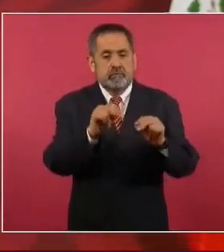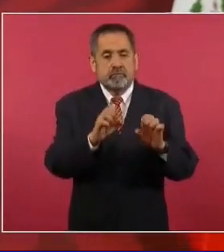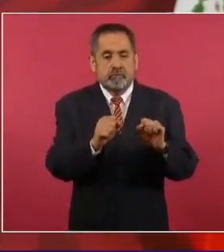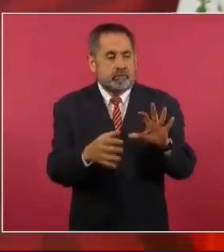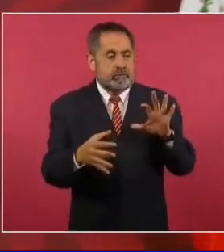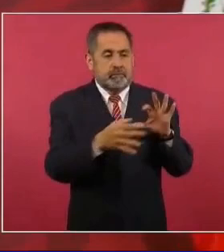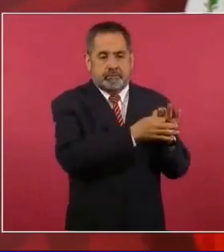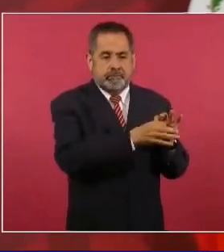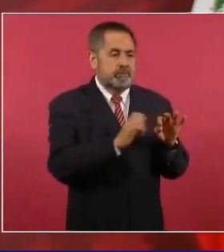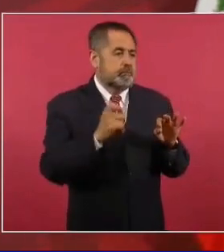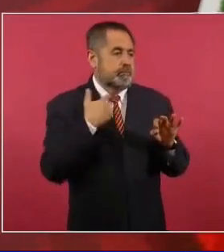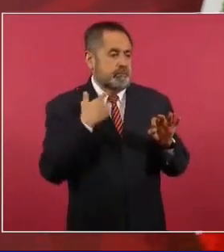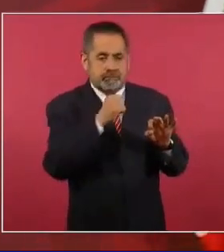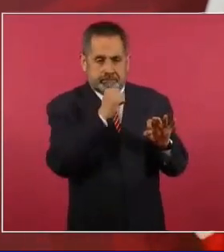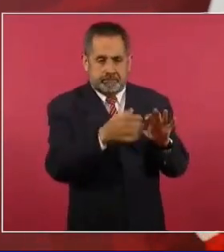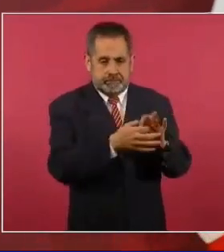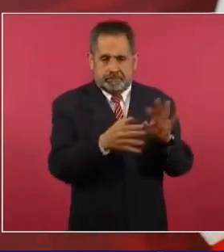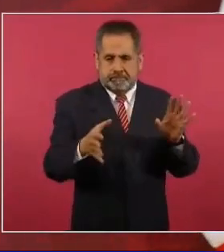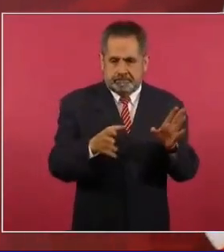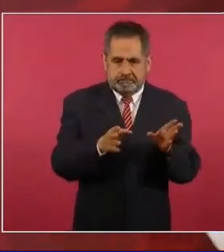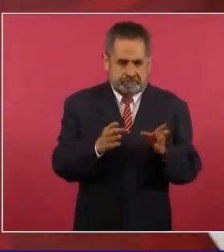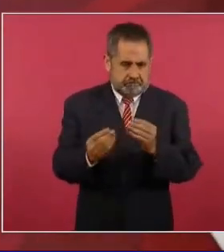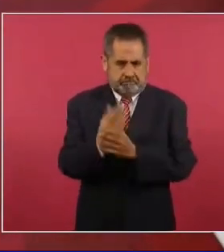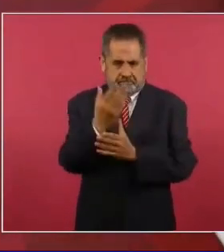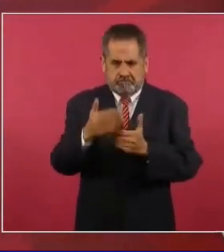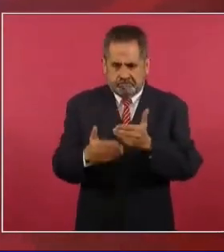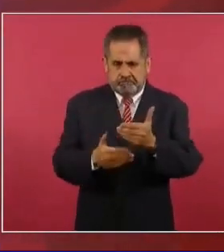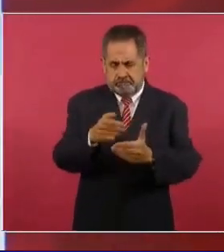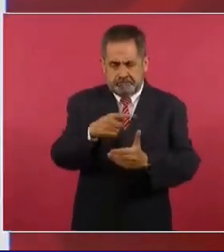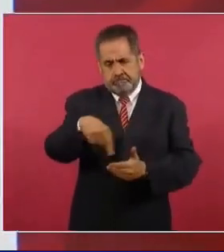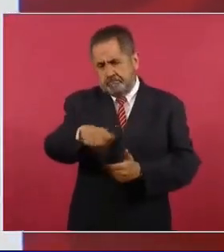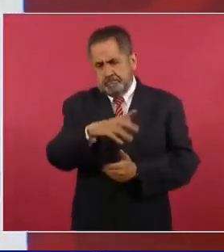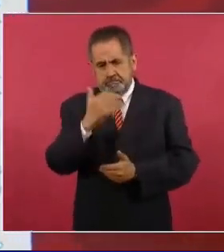régimen y que quieran